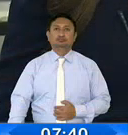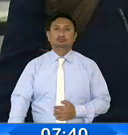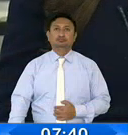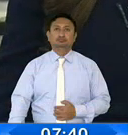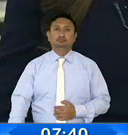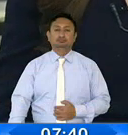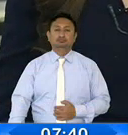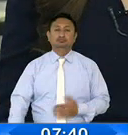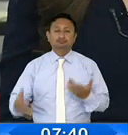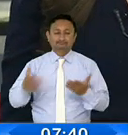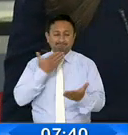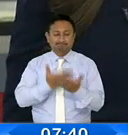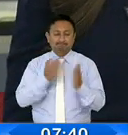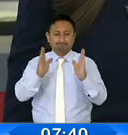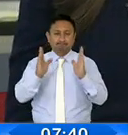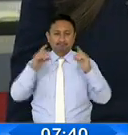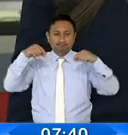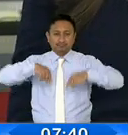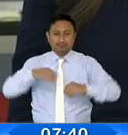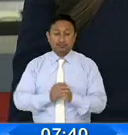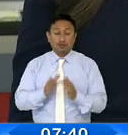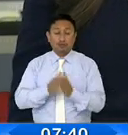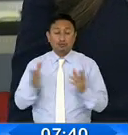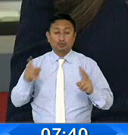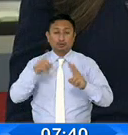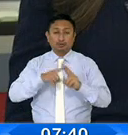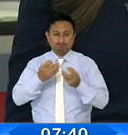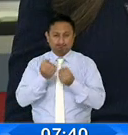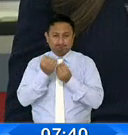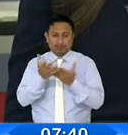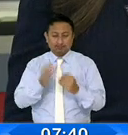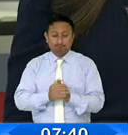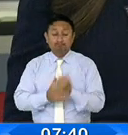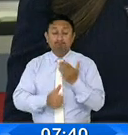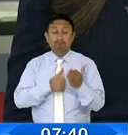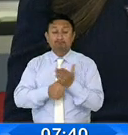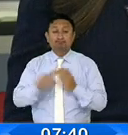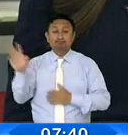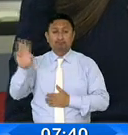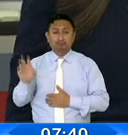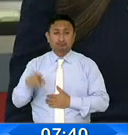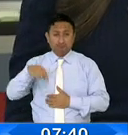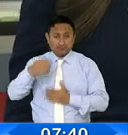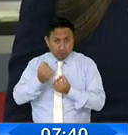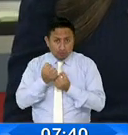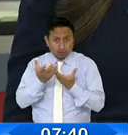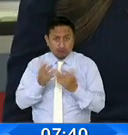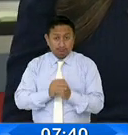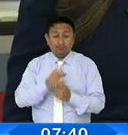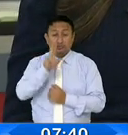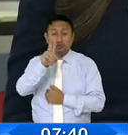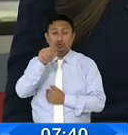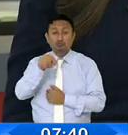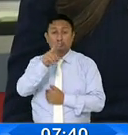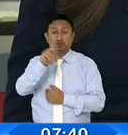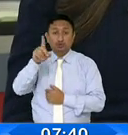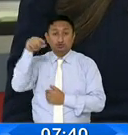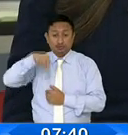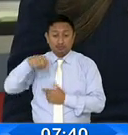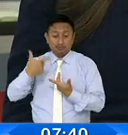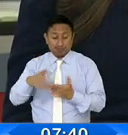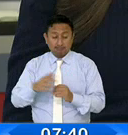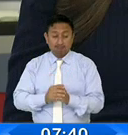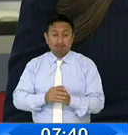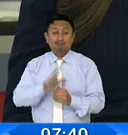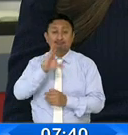Gracias por acompañarnos aquí en El Comercio TV y les contamos que el Ministerio de Salud dio a conocer que en 2021 se logrará vacunar a